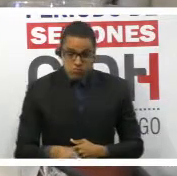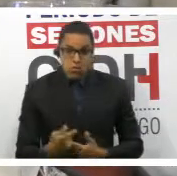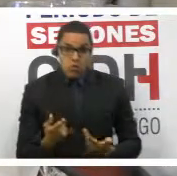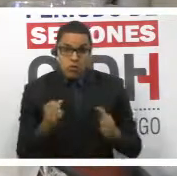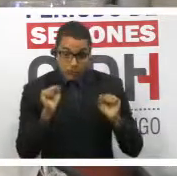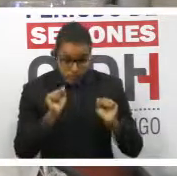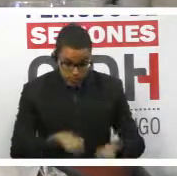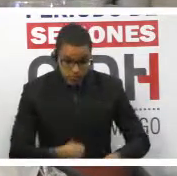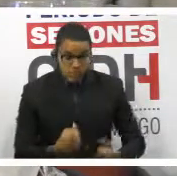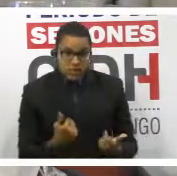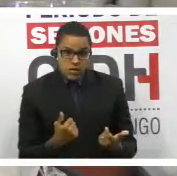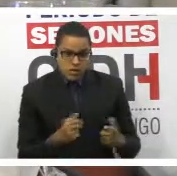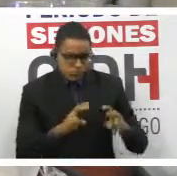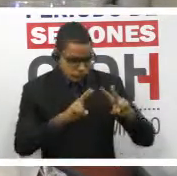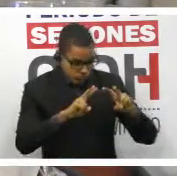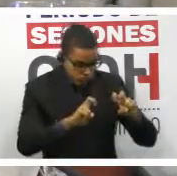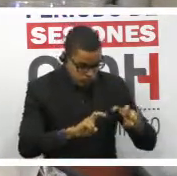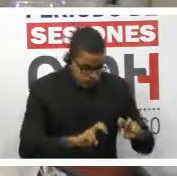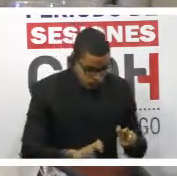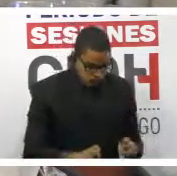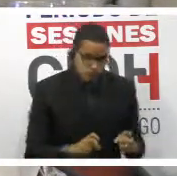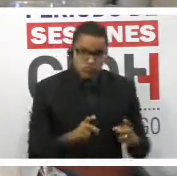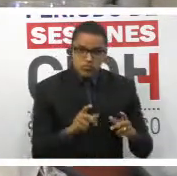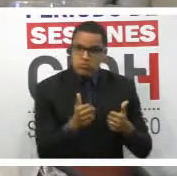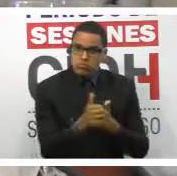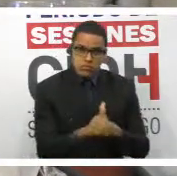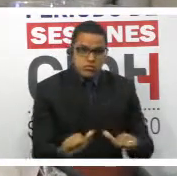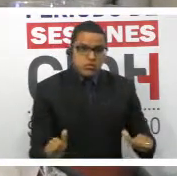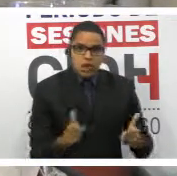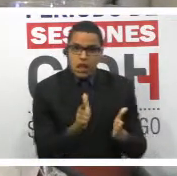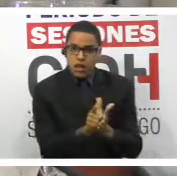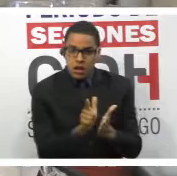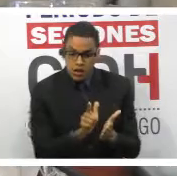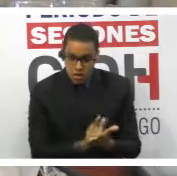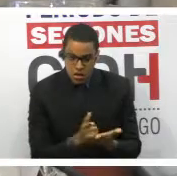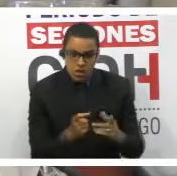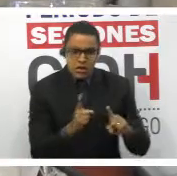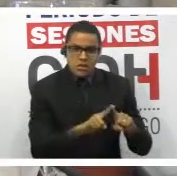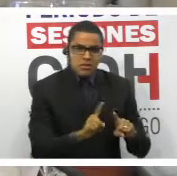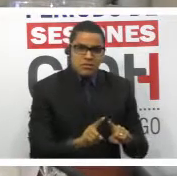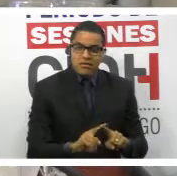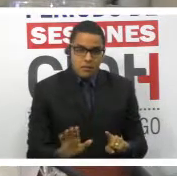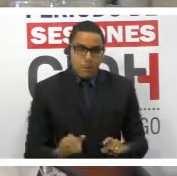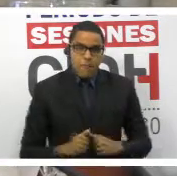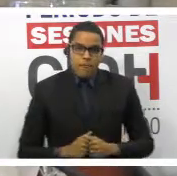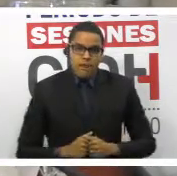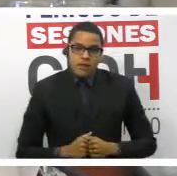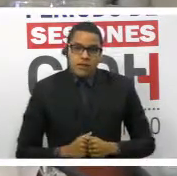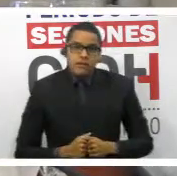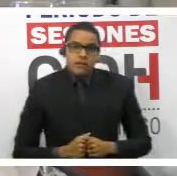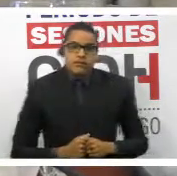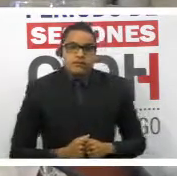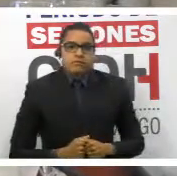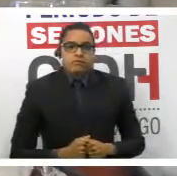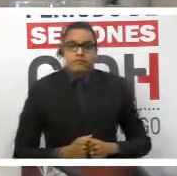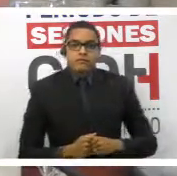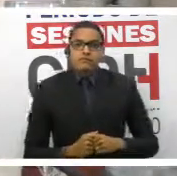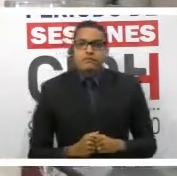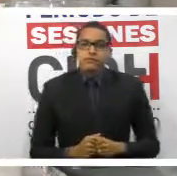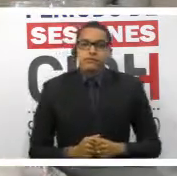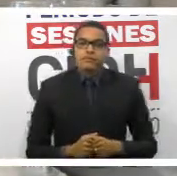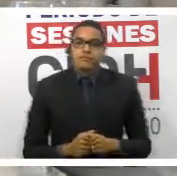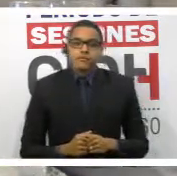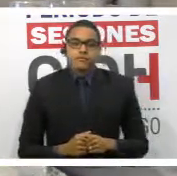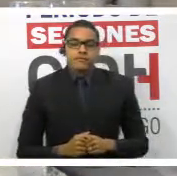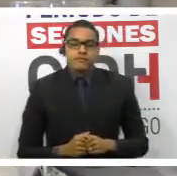aquí no enfatizó la hora del comisionado joel que nuestra convención